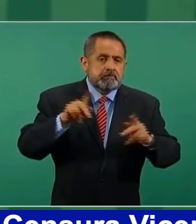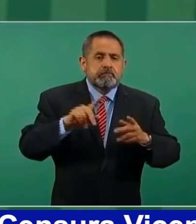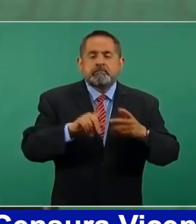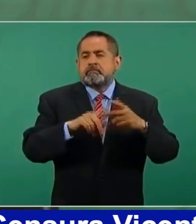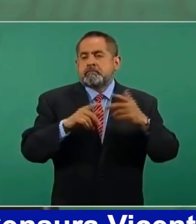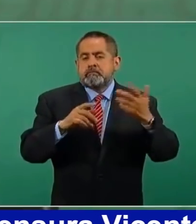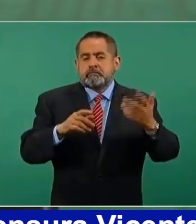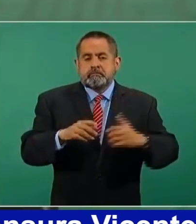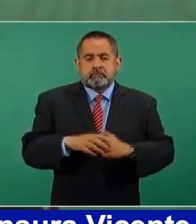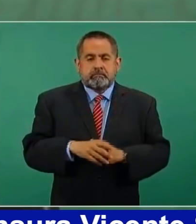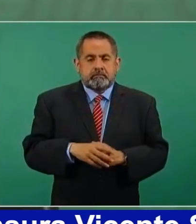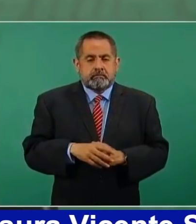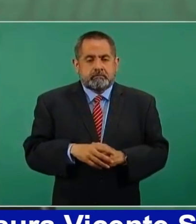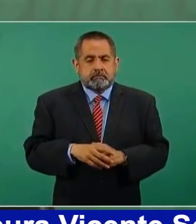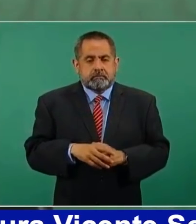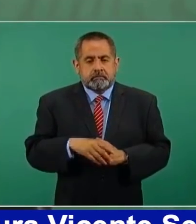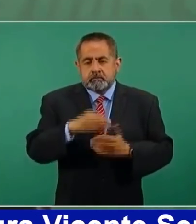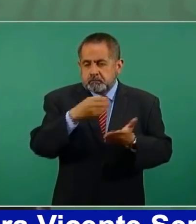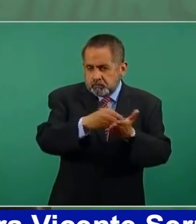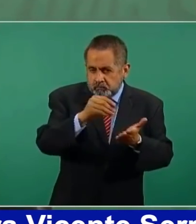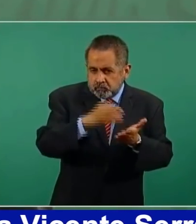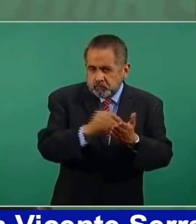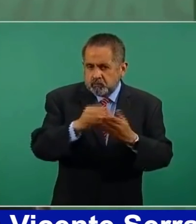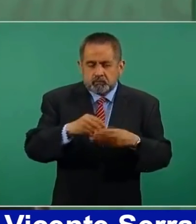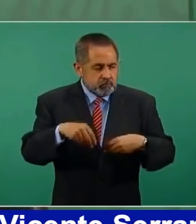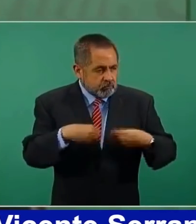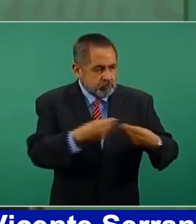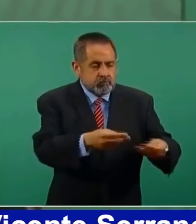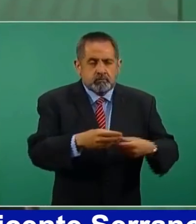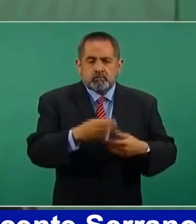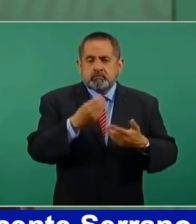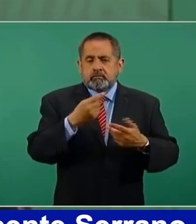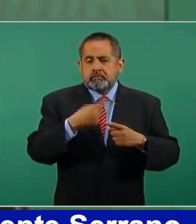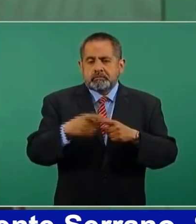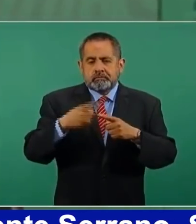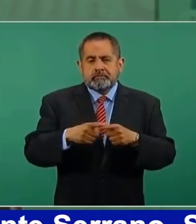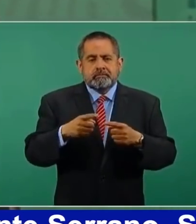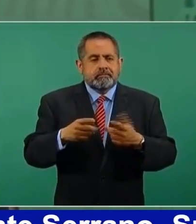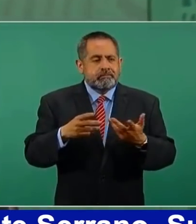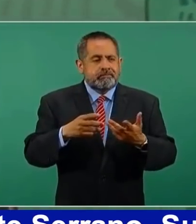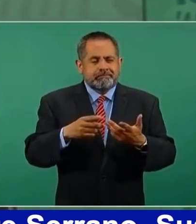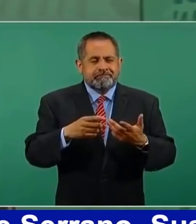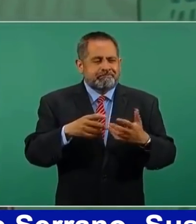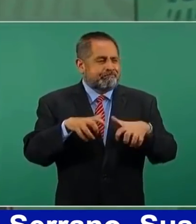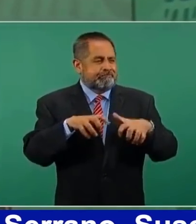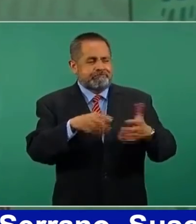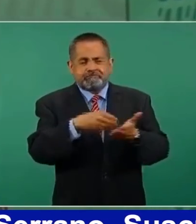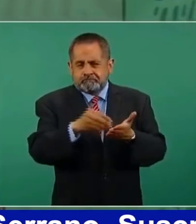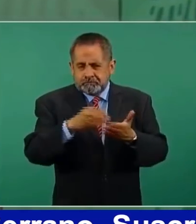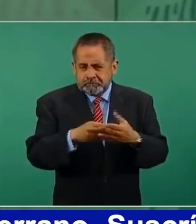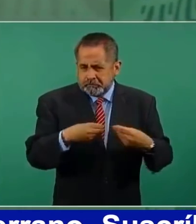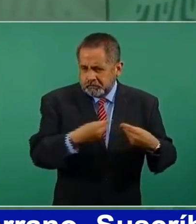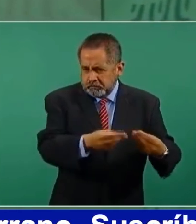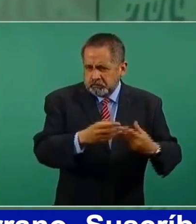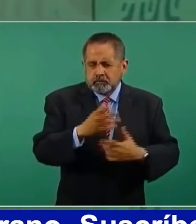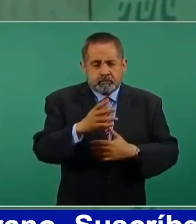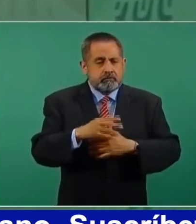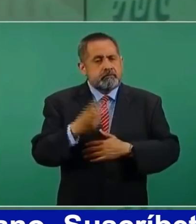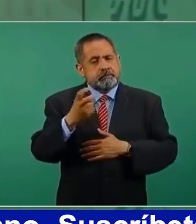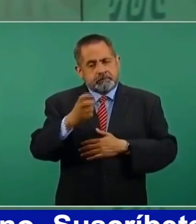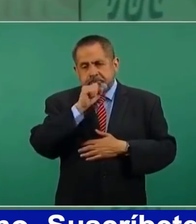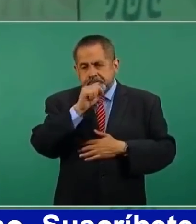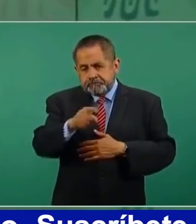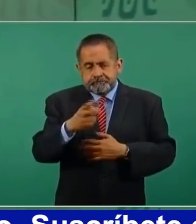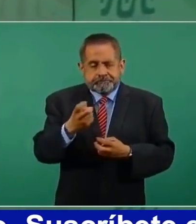¿sí?, de porcinos, de ganado porcino. Entonces, eso es